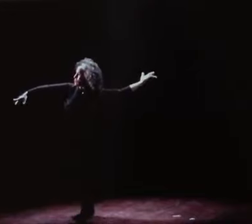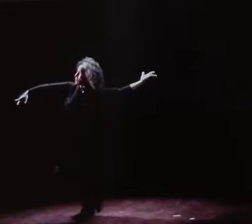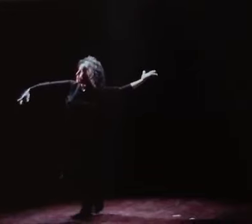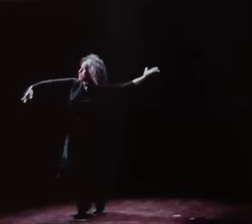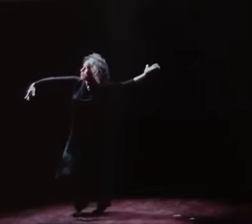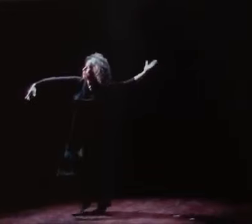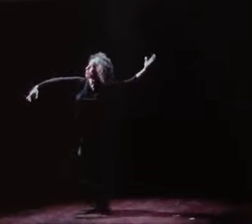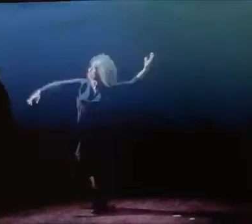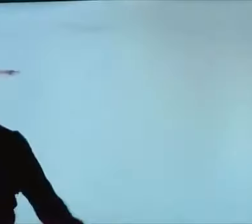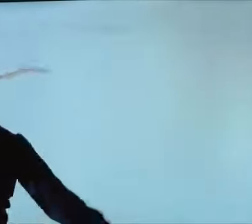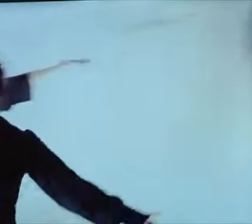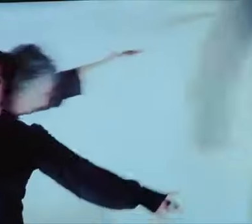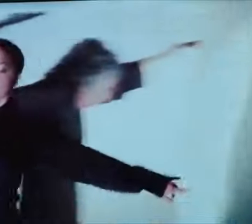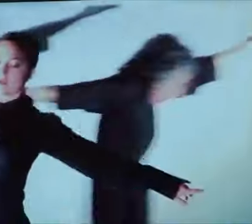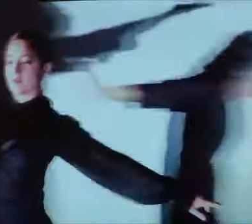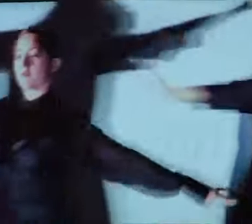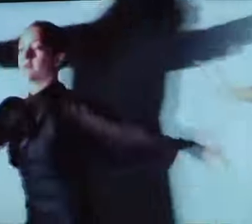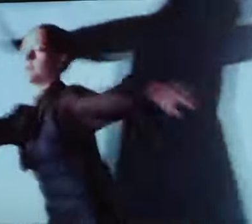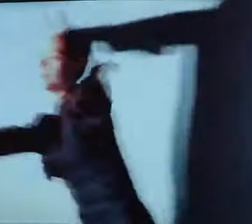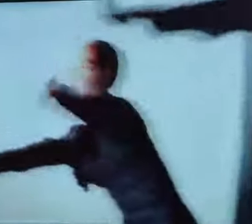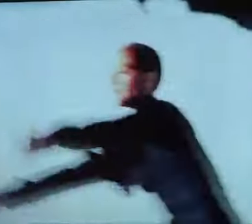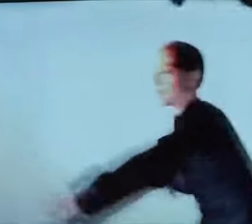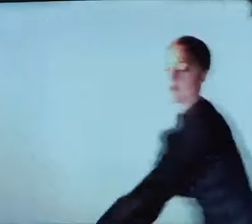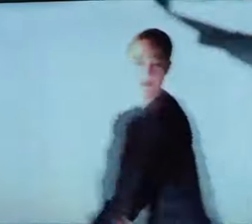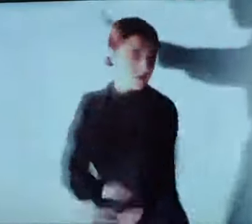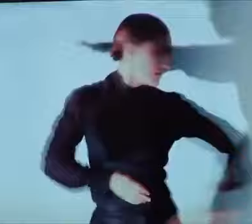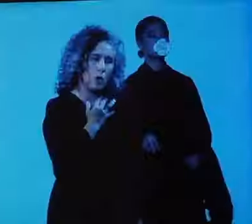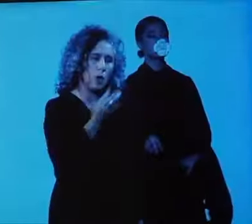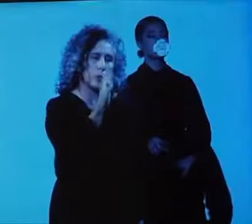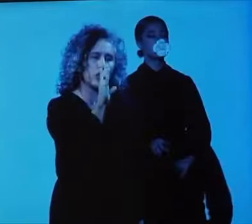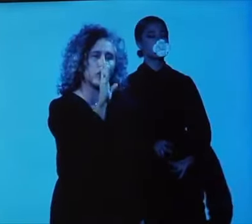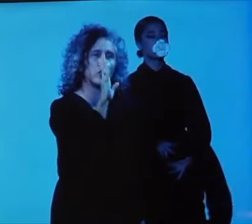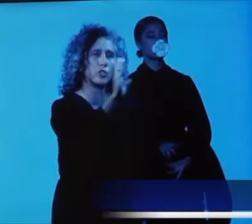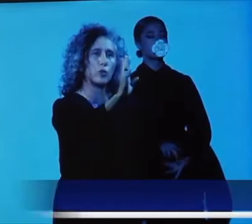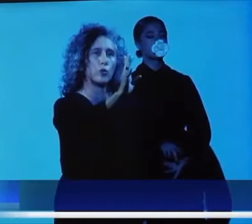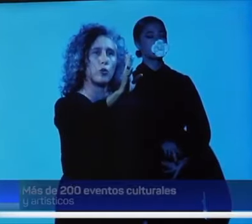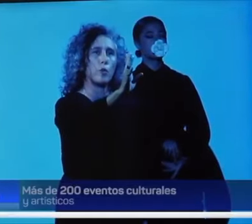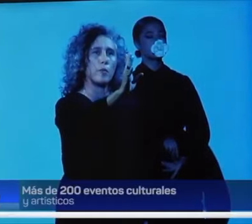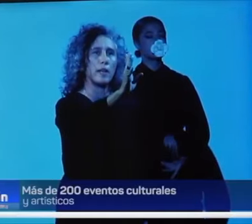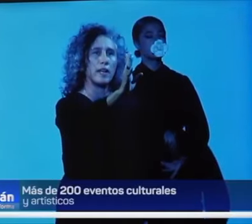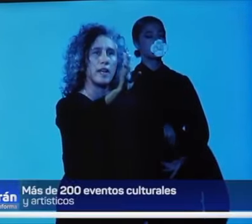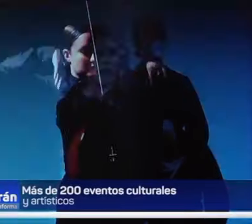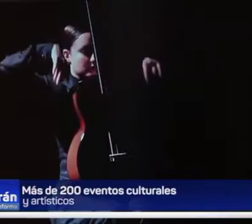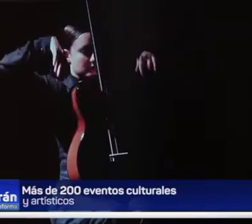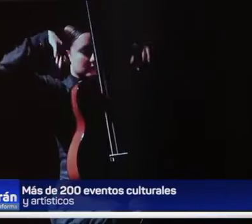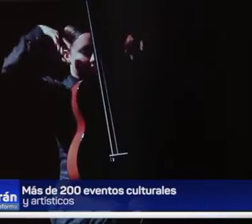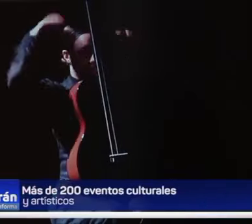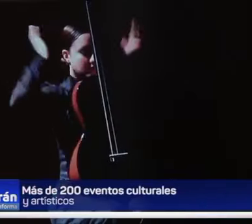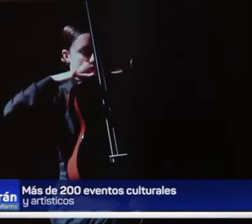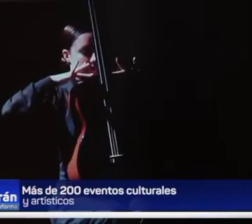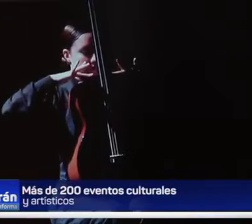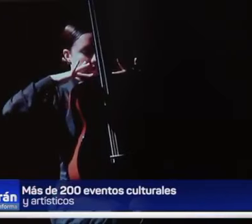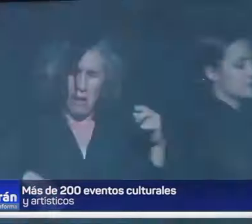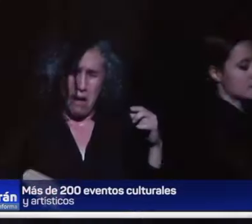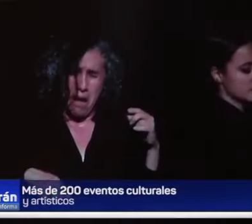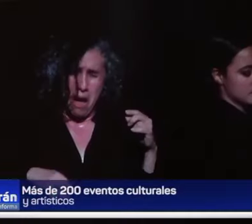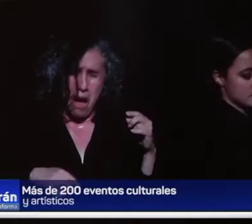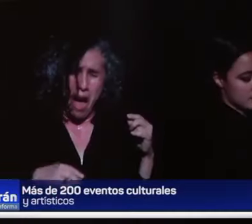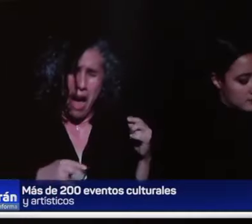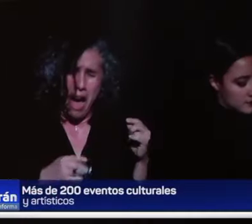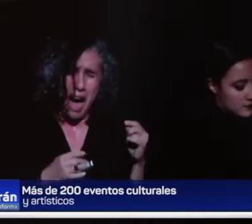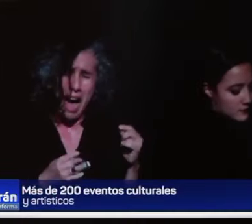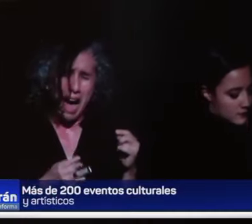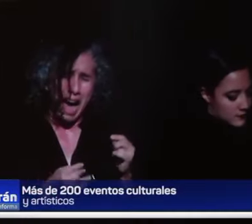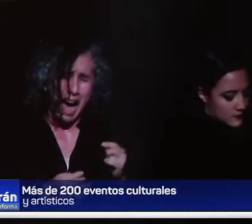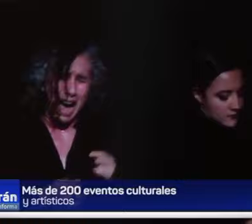realizarán las caravanas artísticas los fines de semana, que recorrerán las colonias y comisarías de la ciudad, así como videomappings en el centro histórico. El